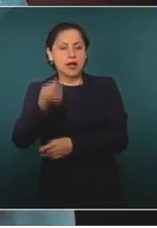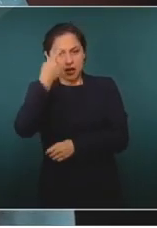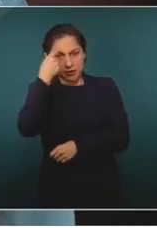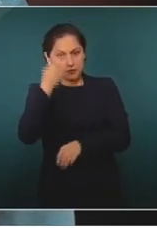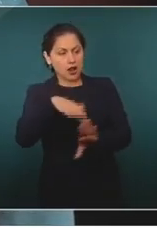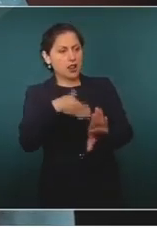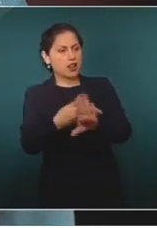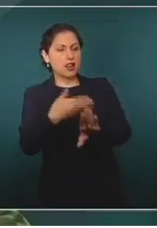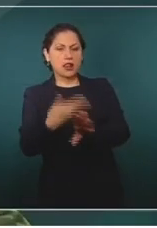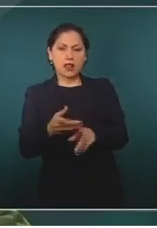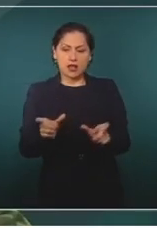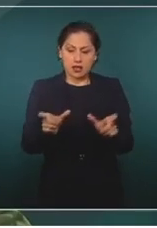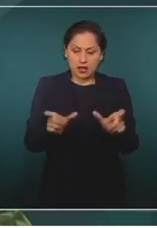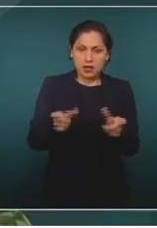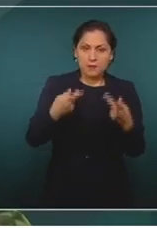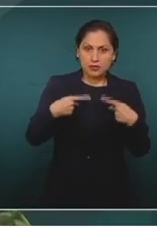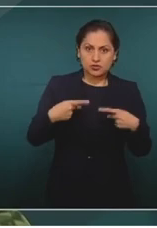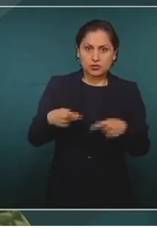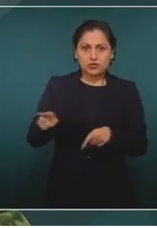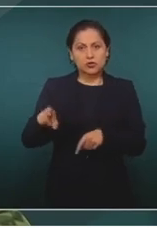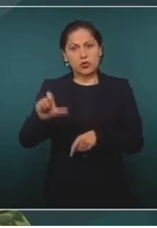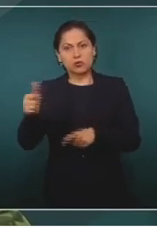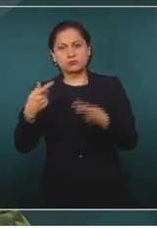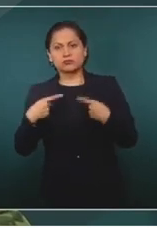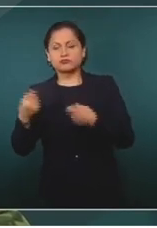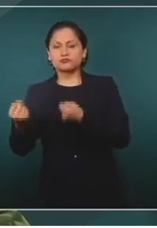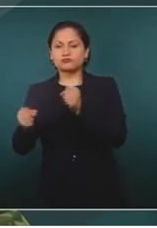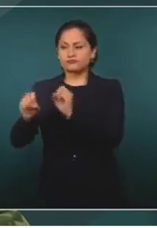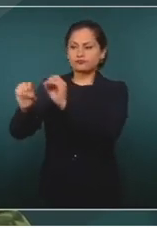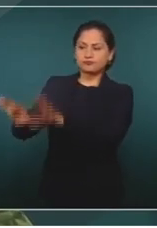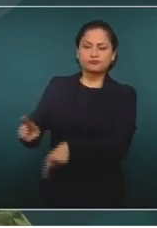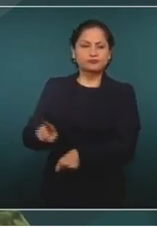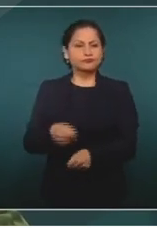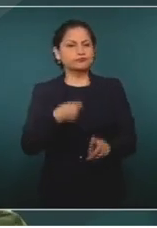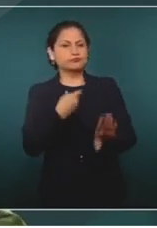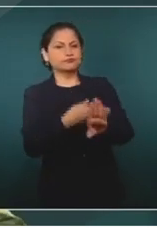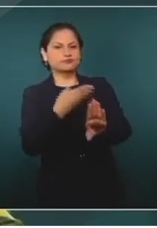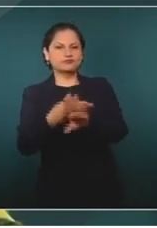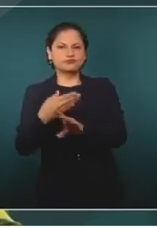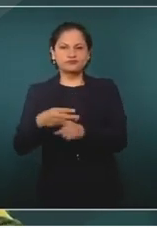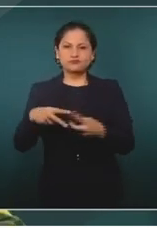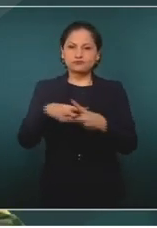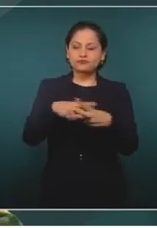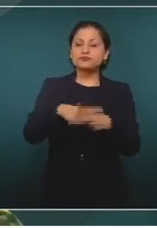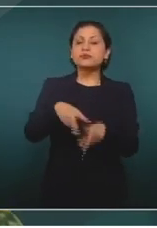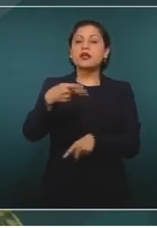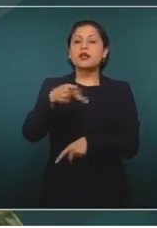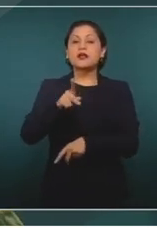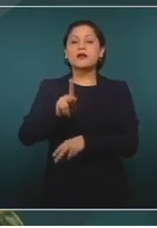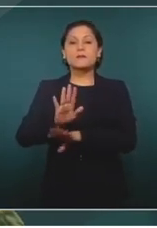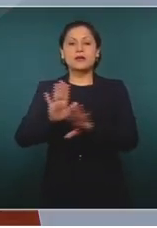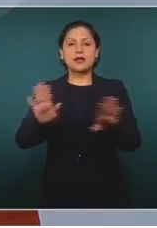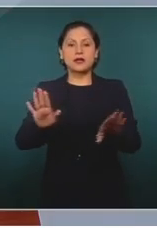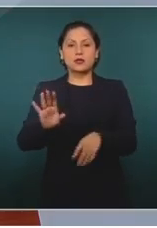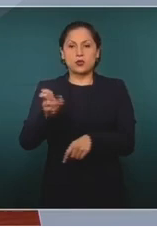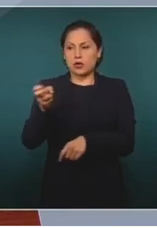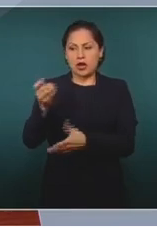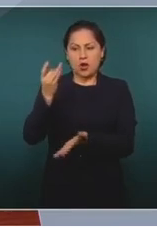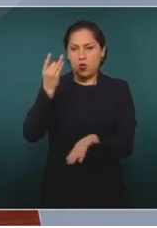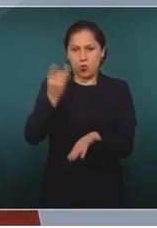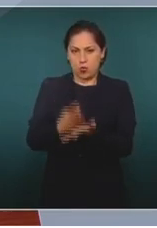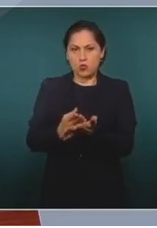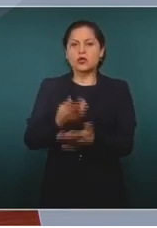fuerzas de seguridad. No ha habido alguna otra cosa, pero sí se han tomado medidas para